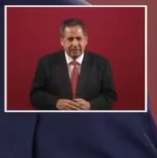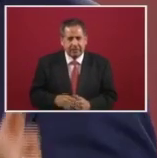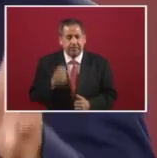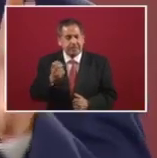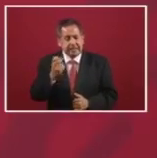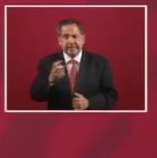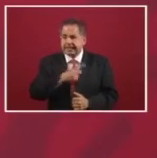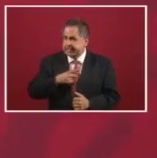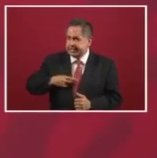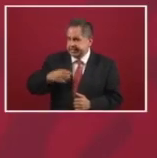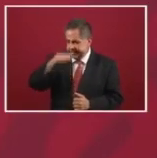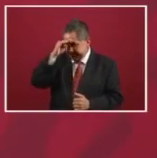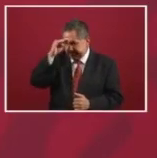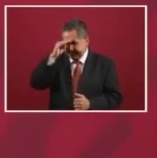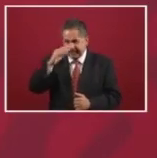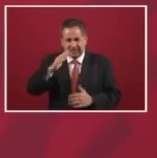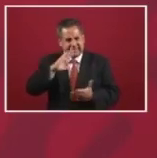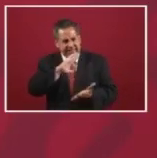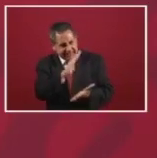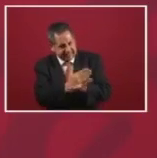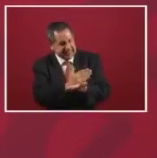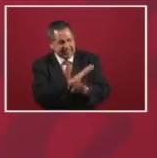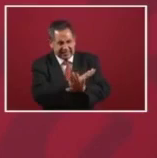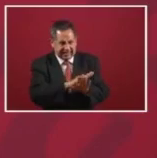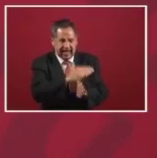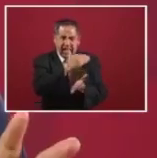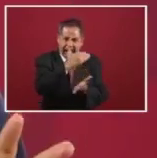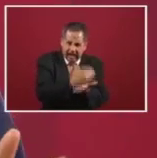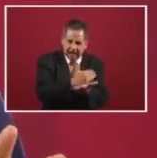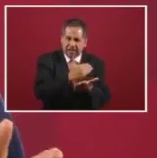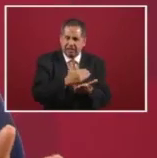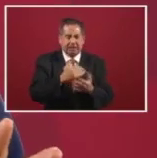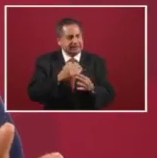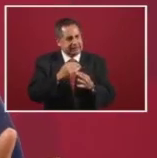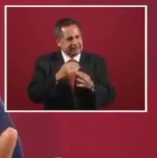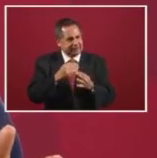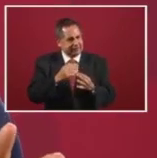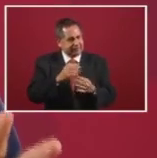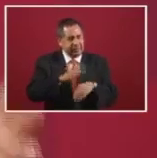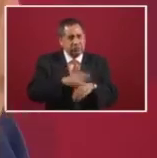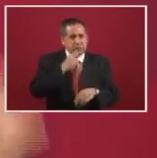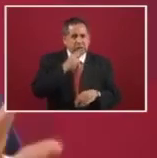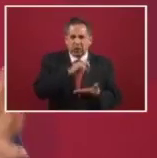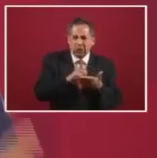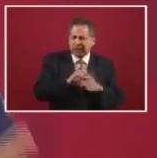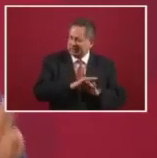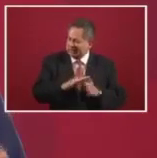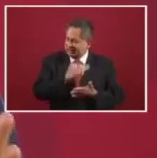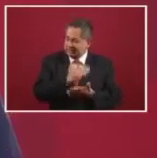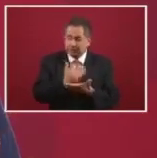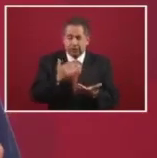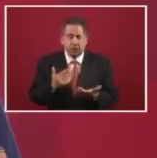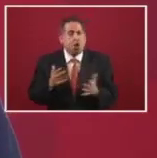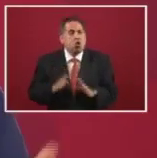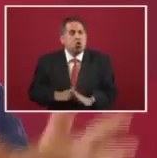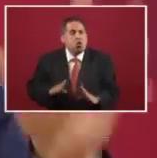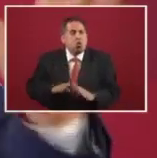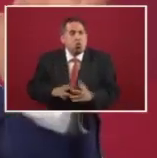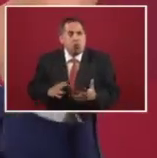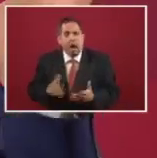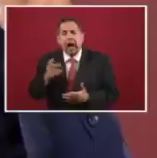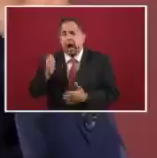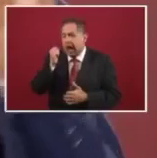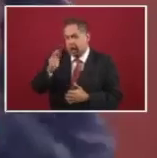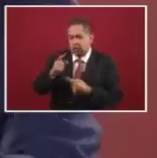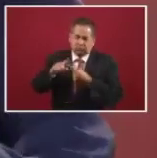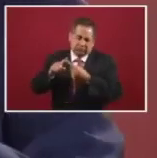Entonces tenemos que frenar el consumo. Entonces, una manera de hacerlo